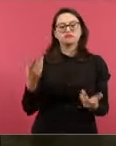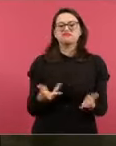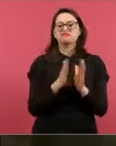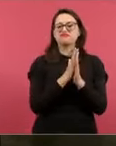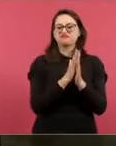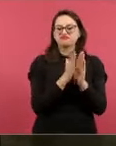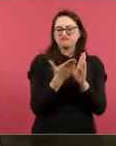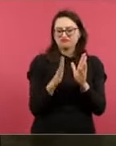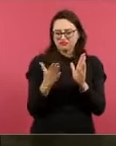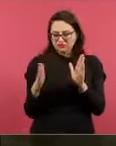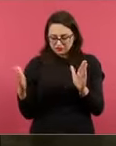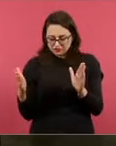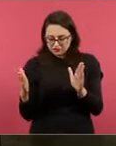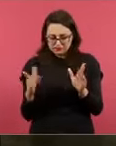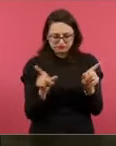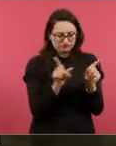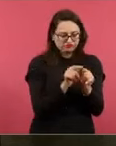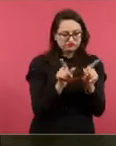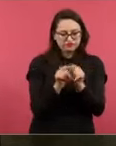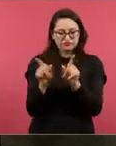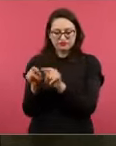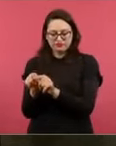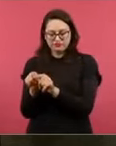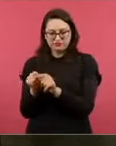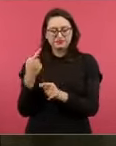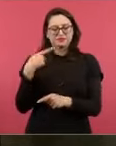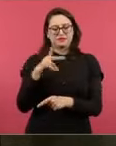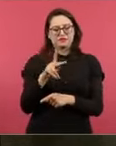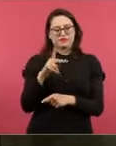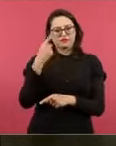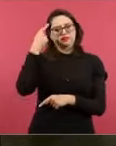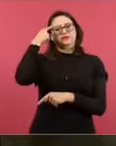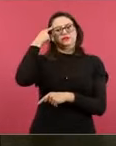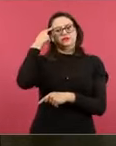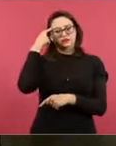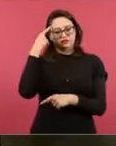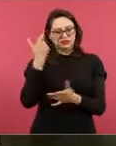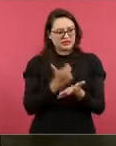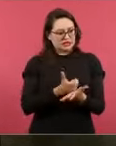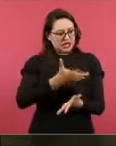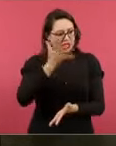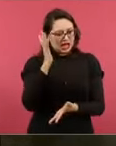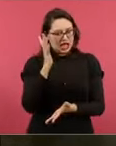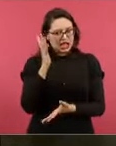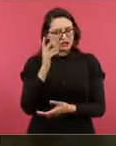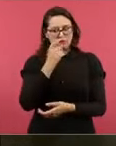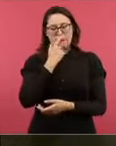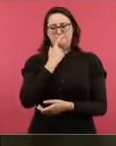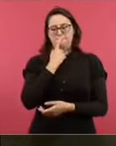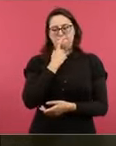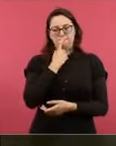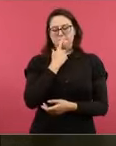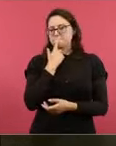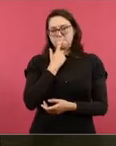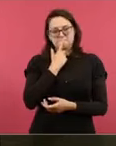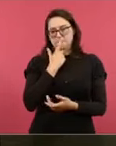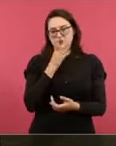pequeños, pero el costo y la distribución desafortunadamente no fueron muy viables